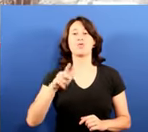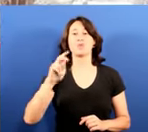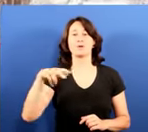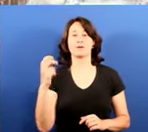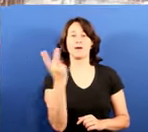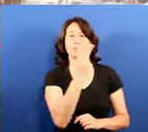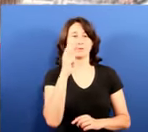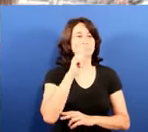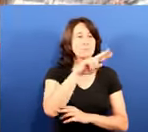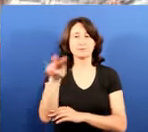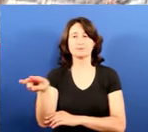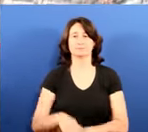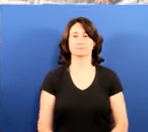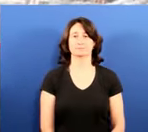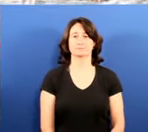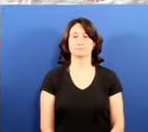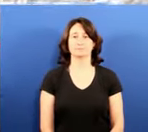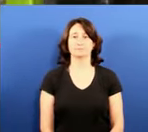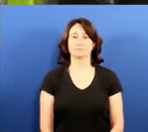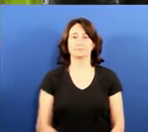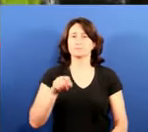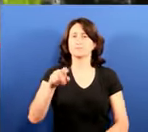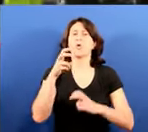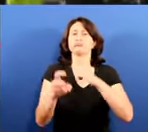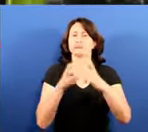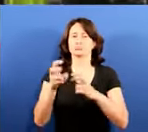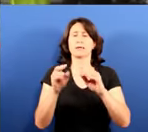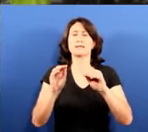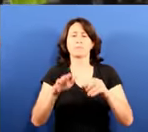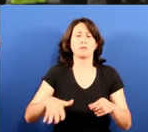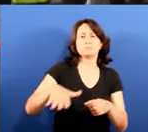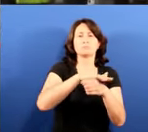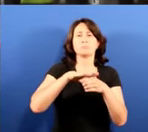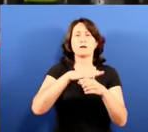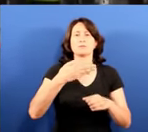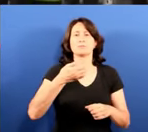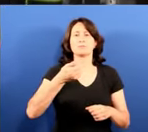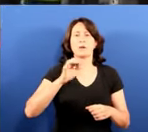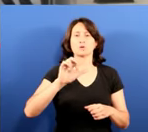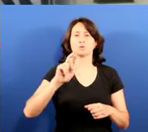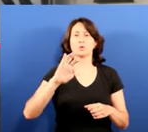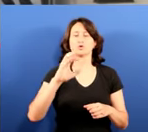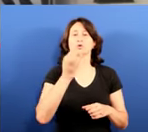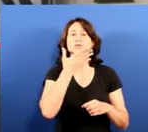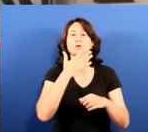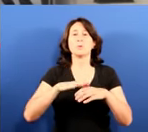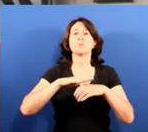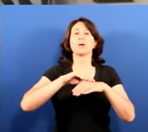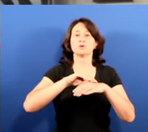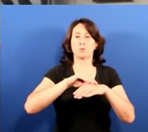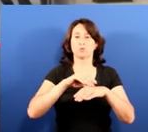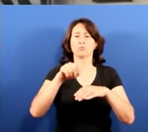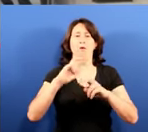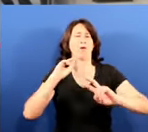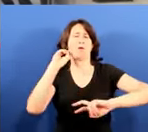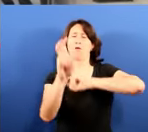del próximo invierno. Según ha señalado el diputado general, el esfuerzo económico es muy importante porque va a